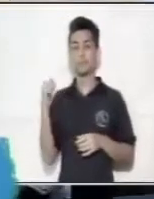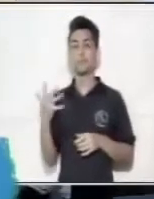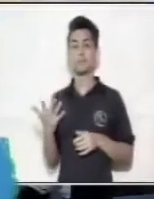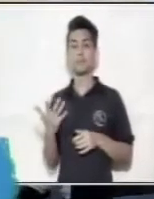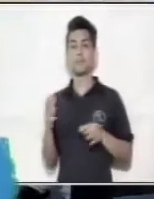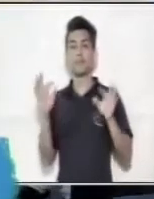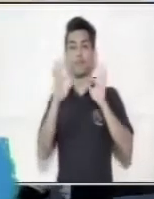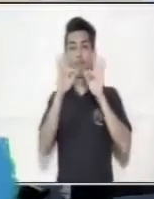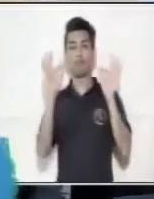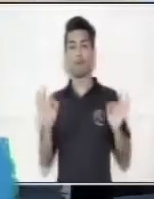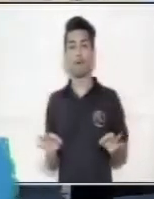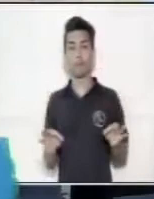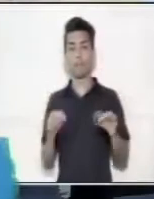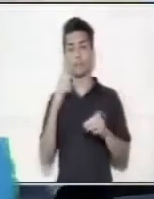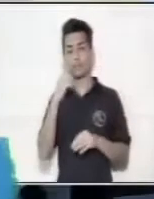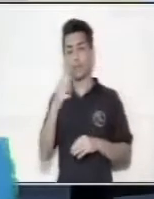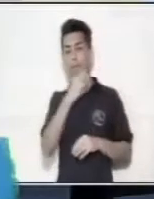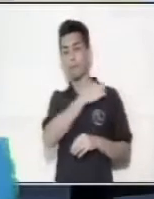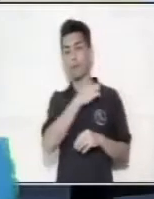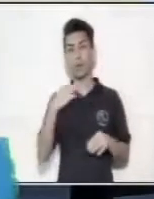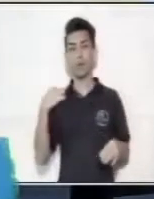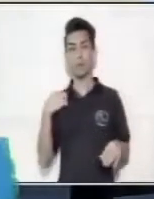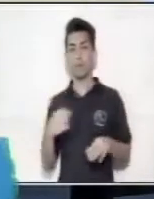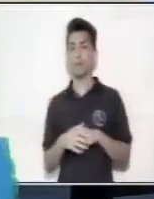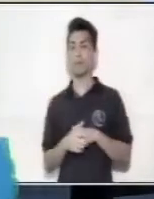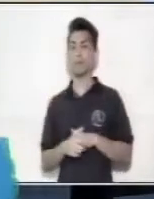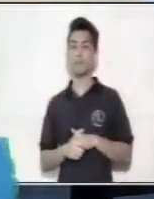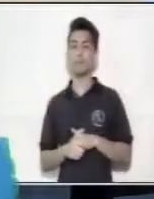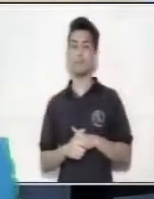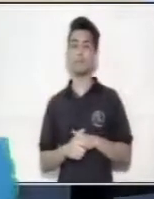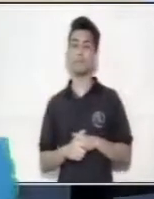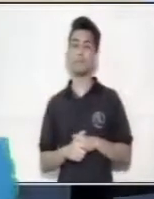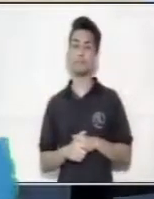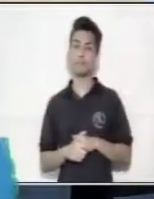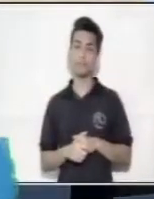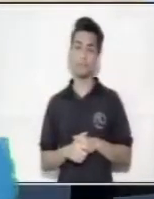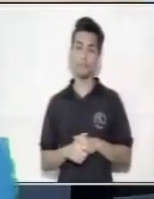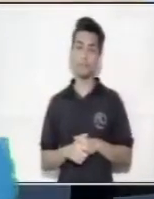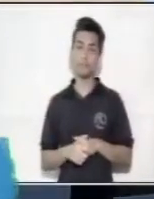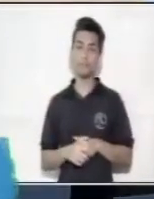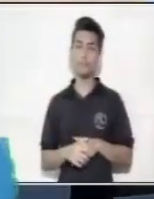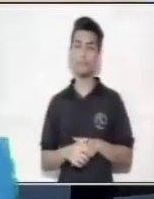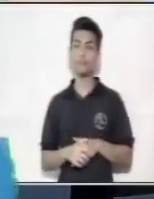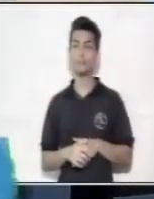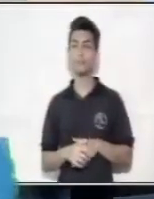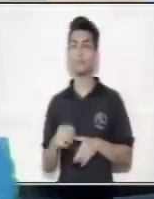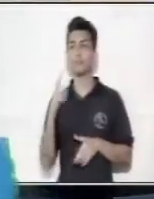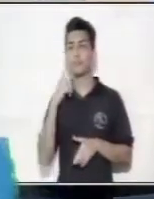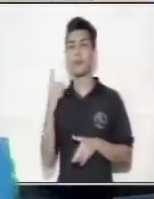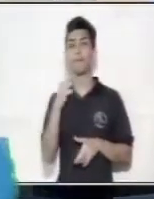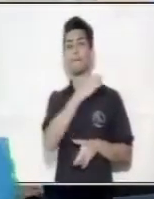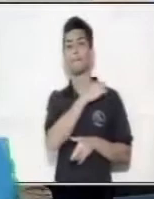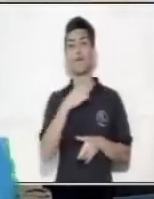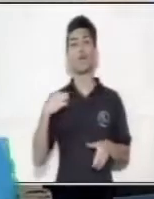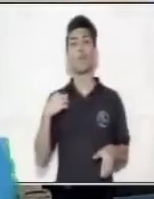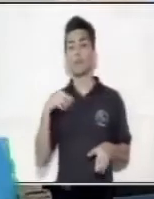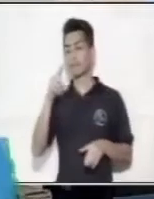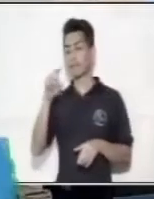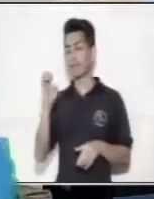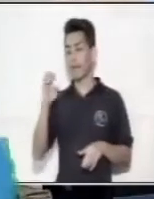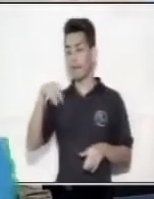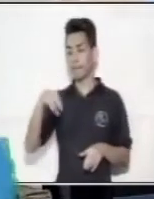formas de pronombres. Tenemos los pronombres demostrativos. Los